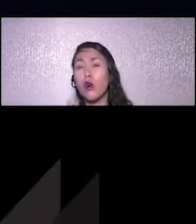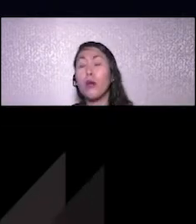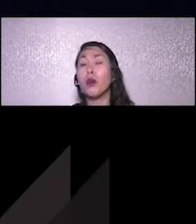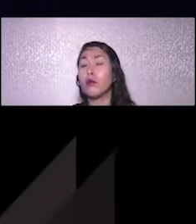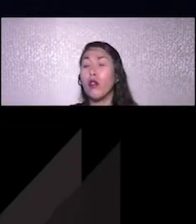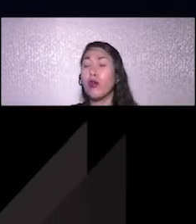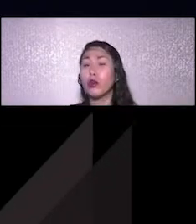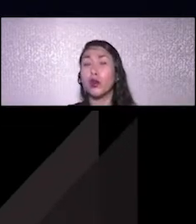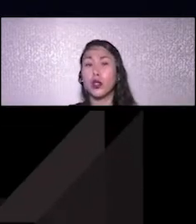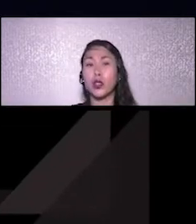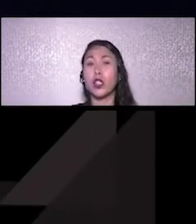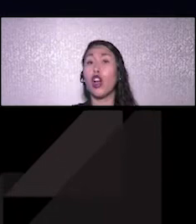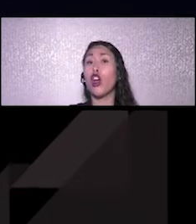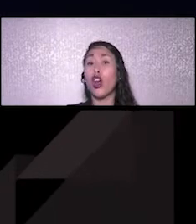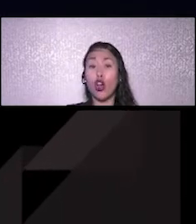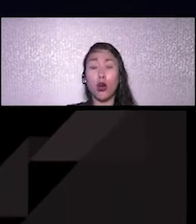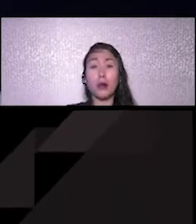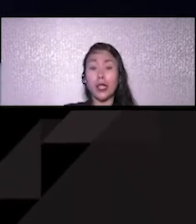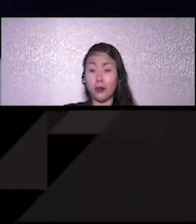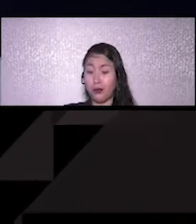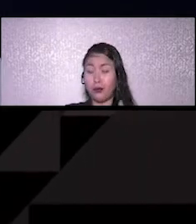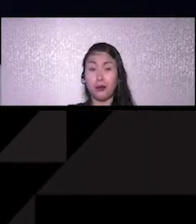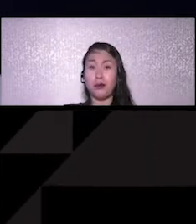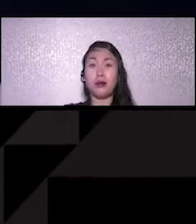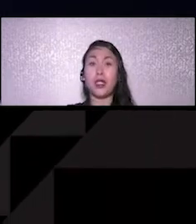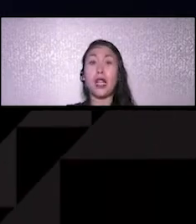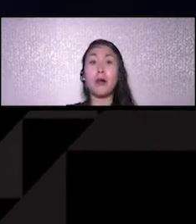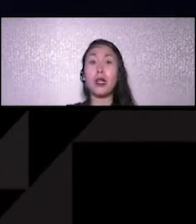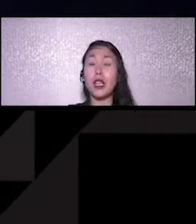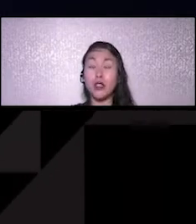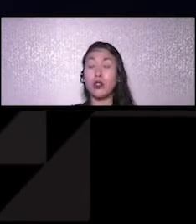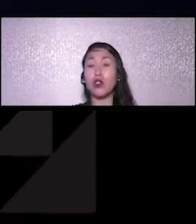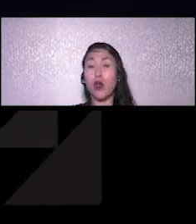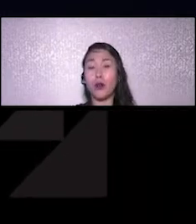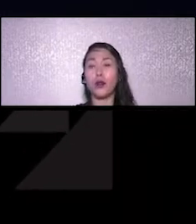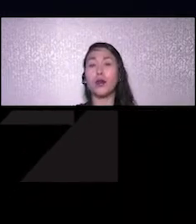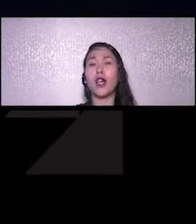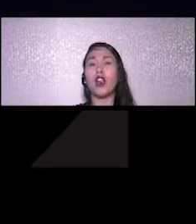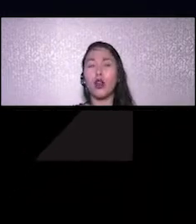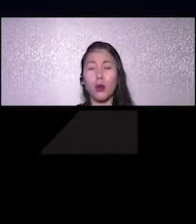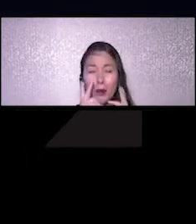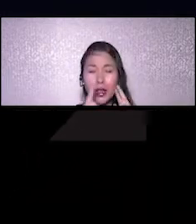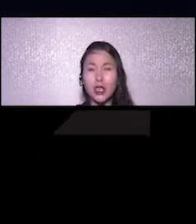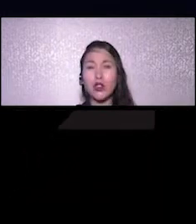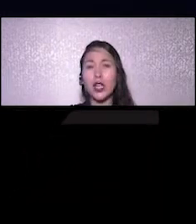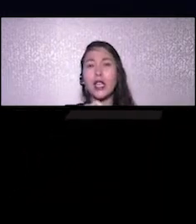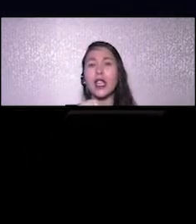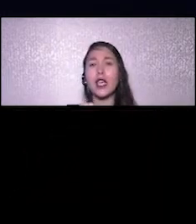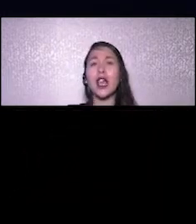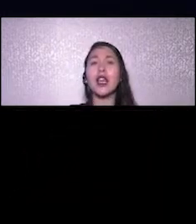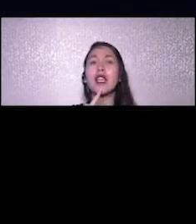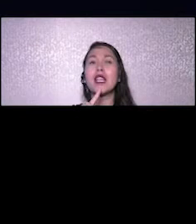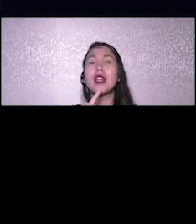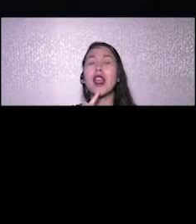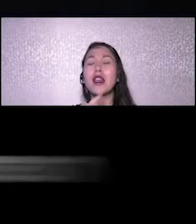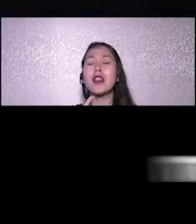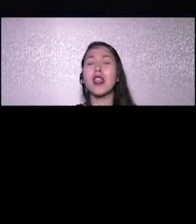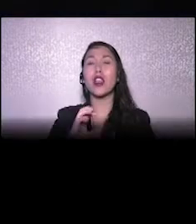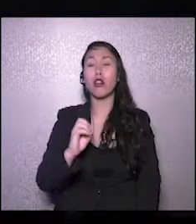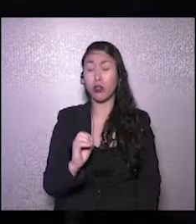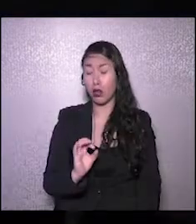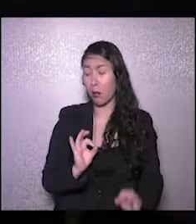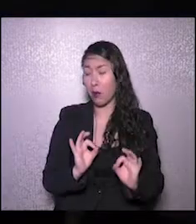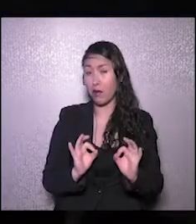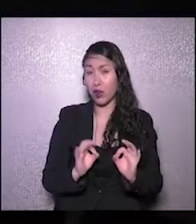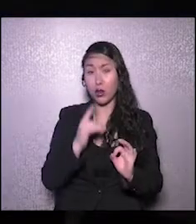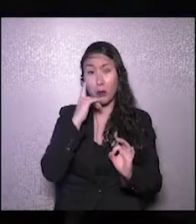¿Cómo está avanzando la investigación? Hoy día la punta de lanza son los estudios genéticos. Y está espectacular. Pero una de las limitaciones es que